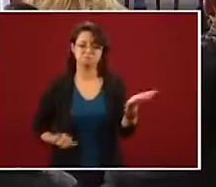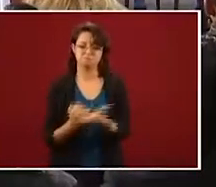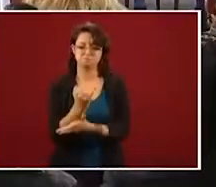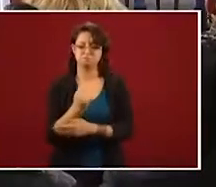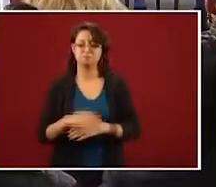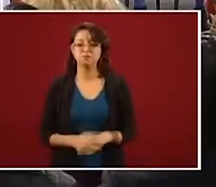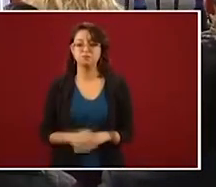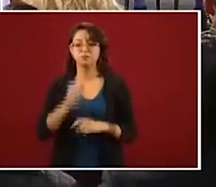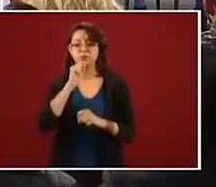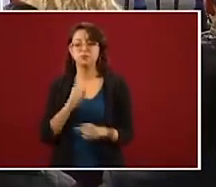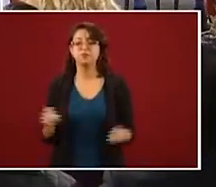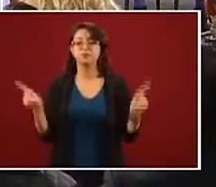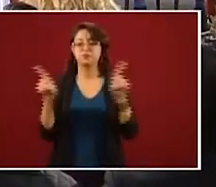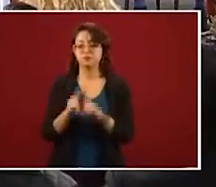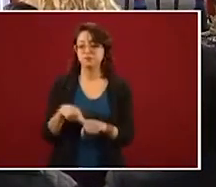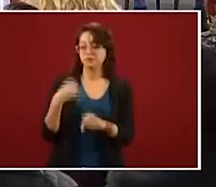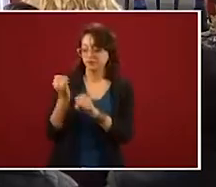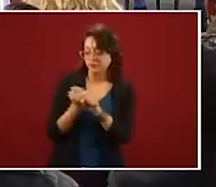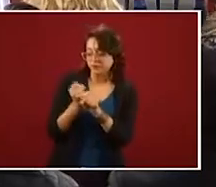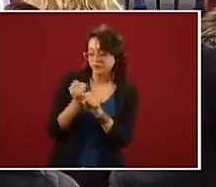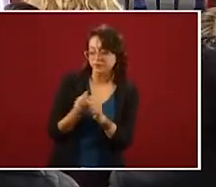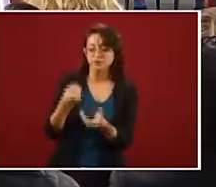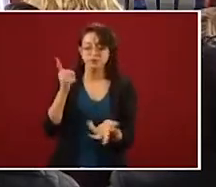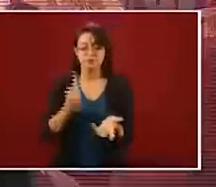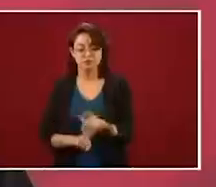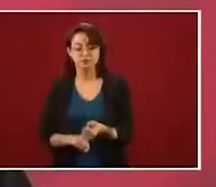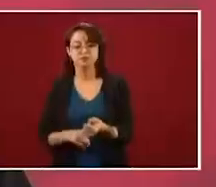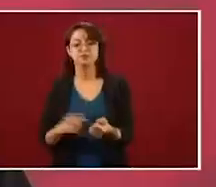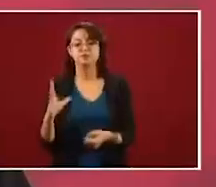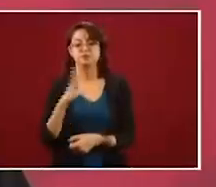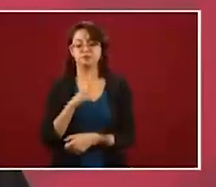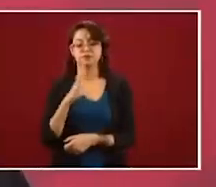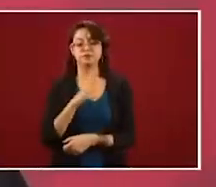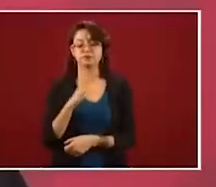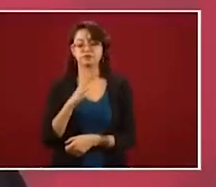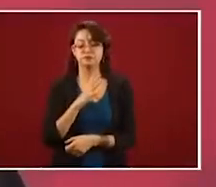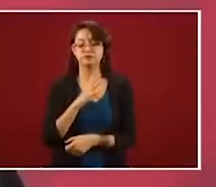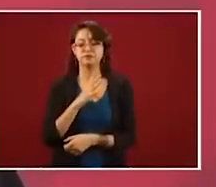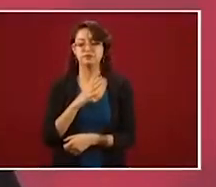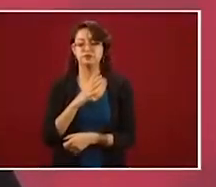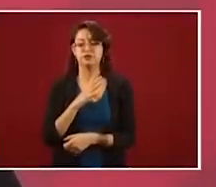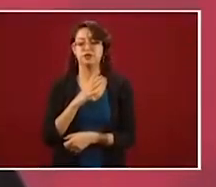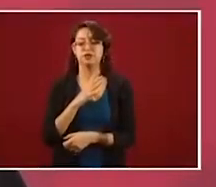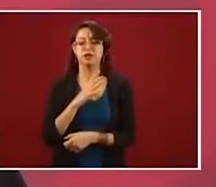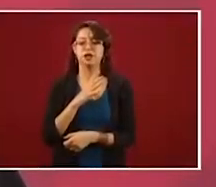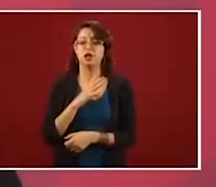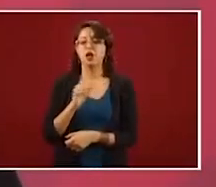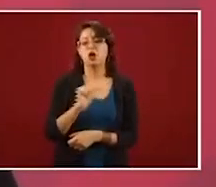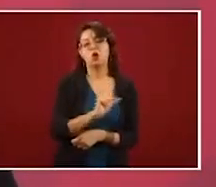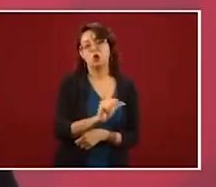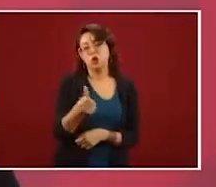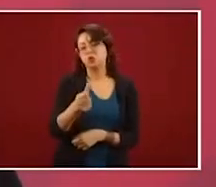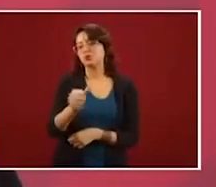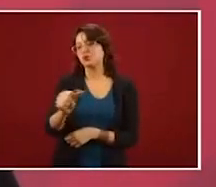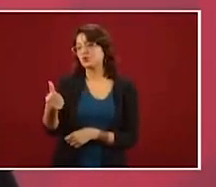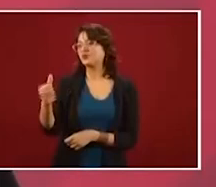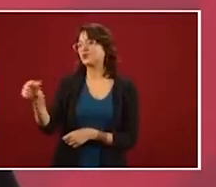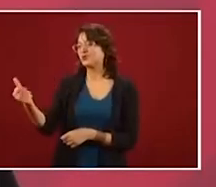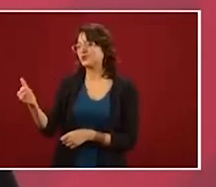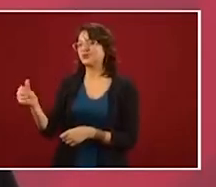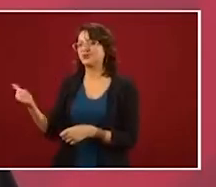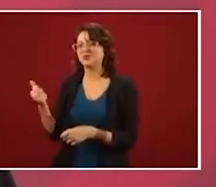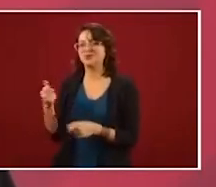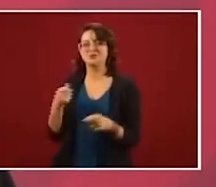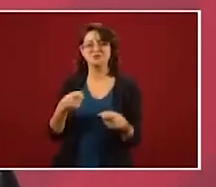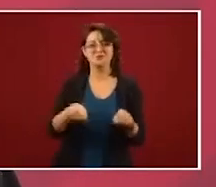esta investigación o de este caso en específico, este caso se inserta dentro de una serie de investigaciones